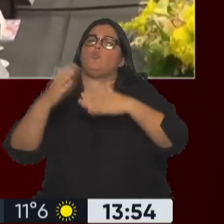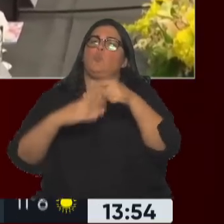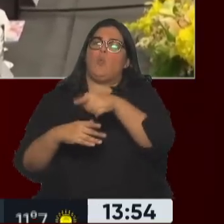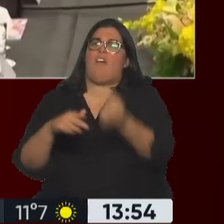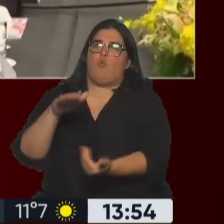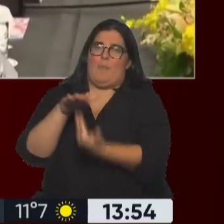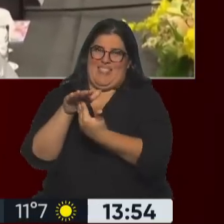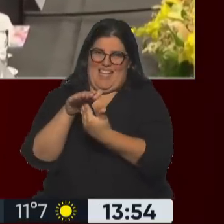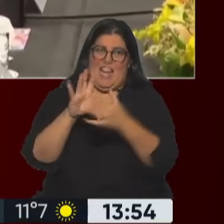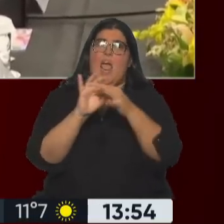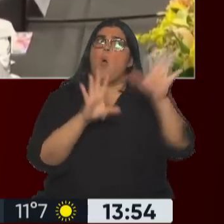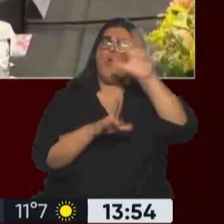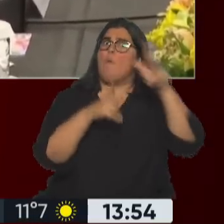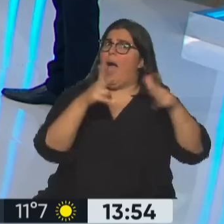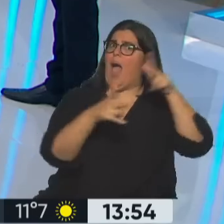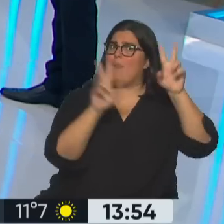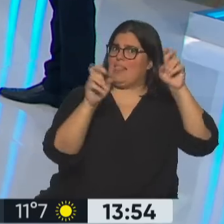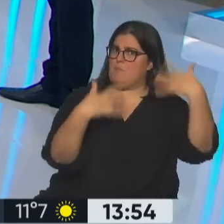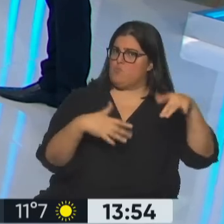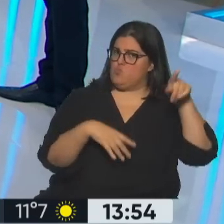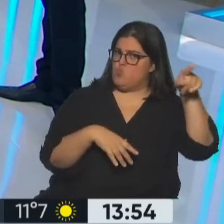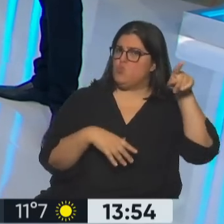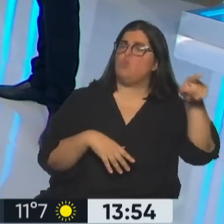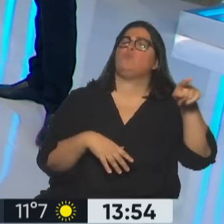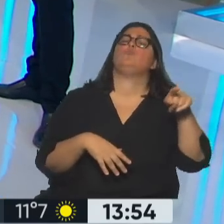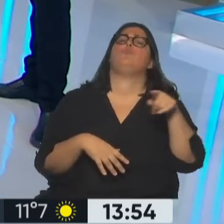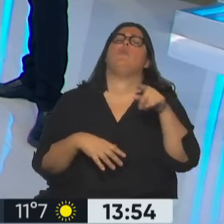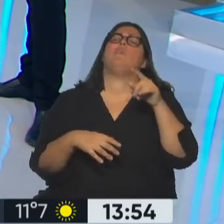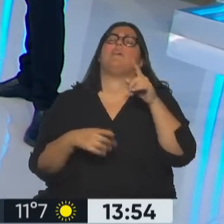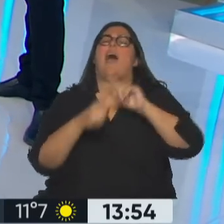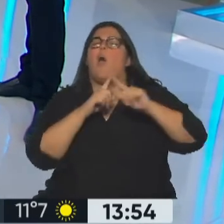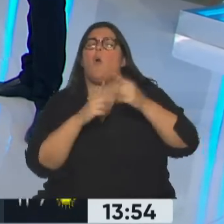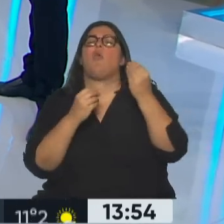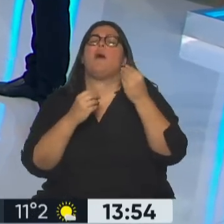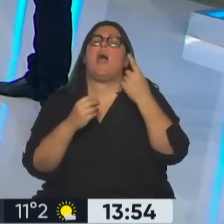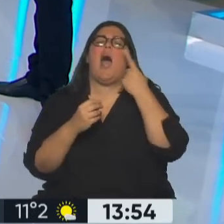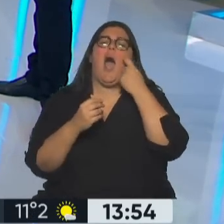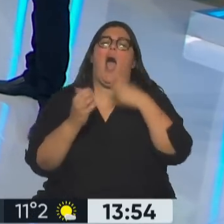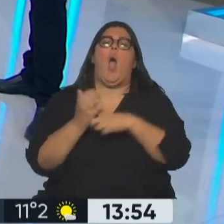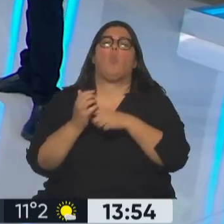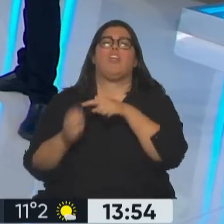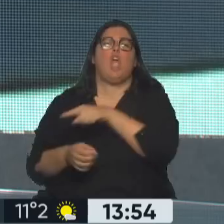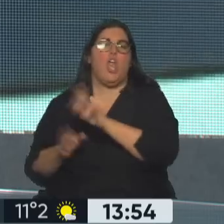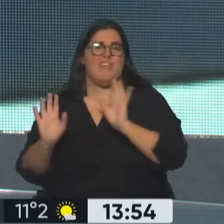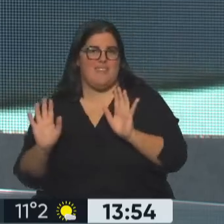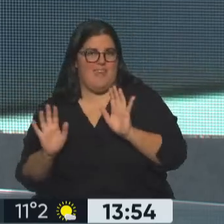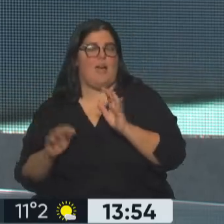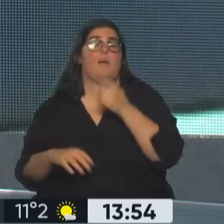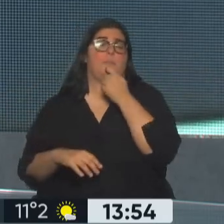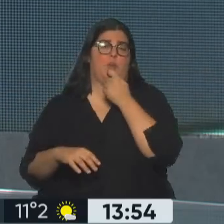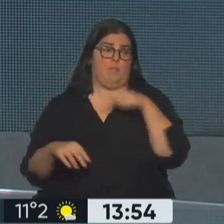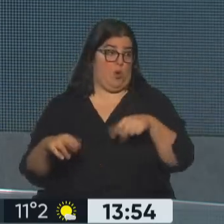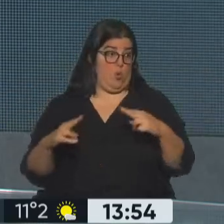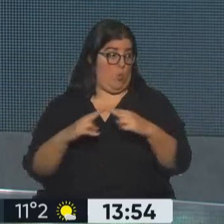mucho Europa, y se acuerdan, por ejemplo, mecanismos para que haya una auditoría. Es interesante lo que se acordó ahora, o lo que se habló en esta cumbre,